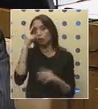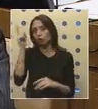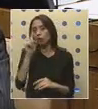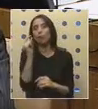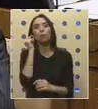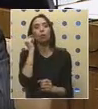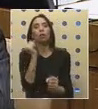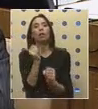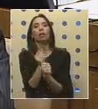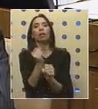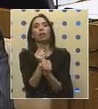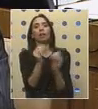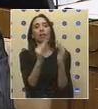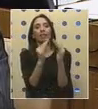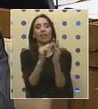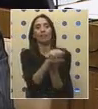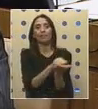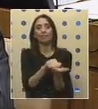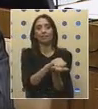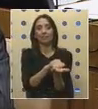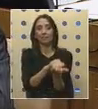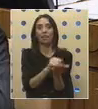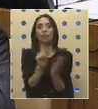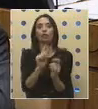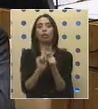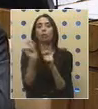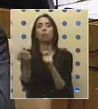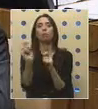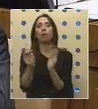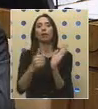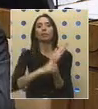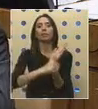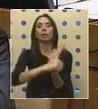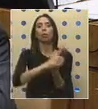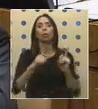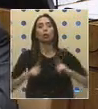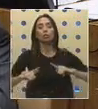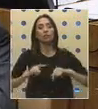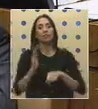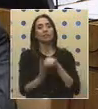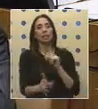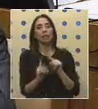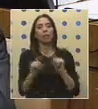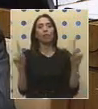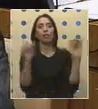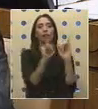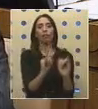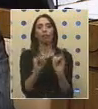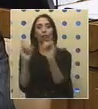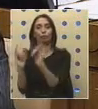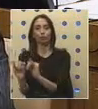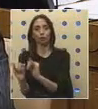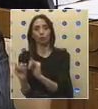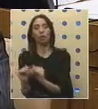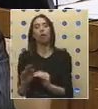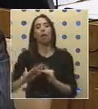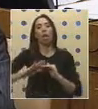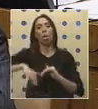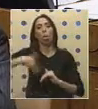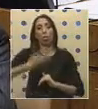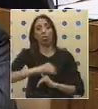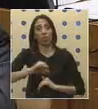casa particular no cotizan en el seguro de cesantía. Ellas tienen un régimen distinto. Pero posteriormente en la prensa, en el diario La